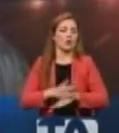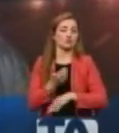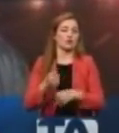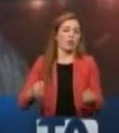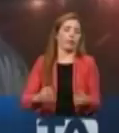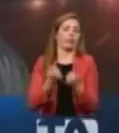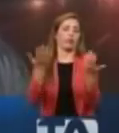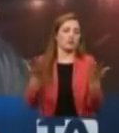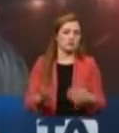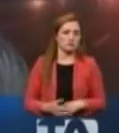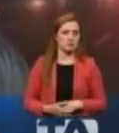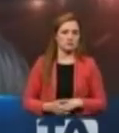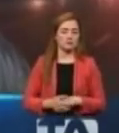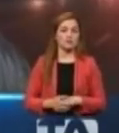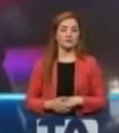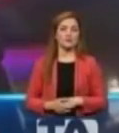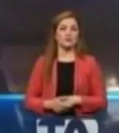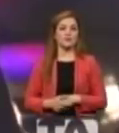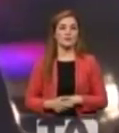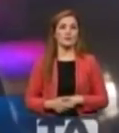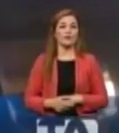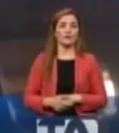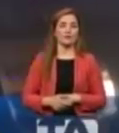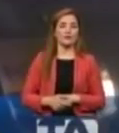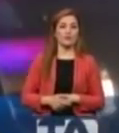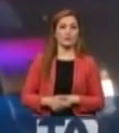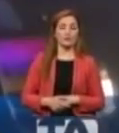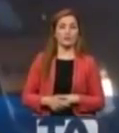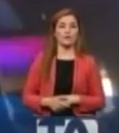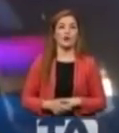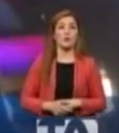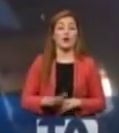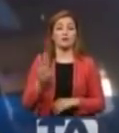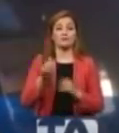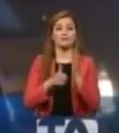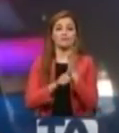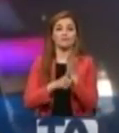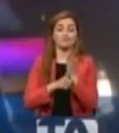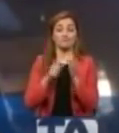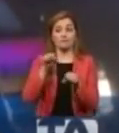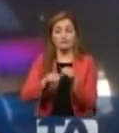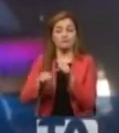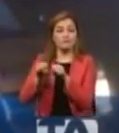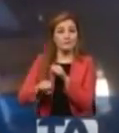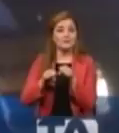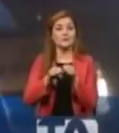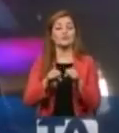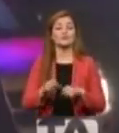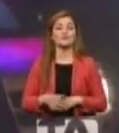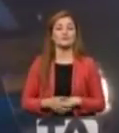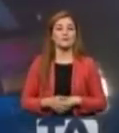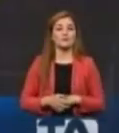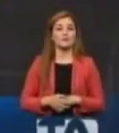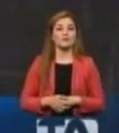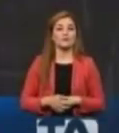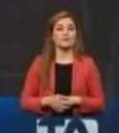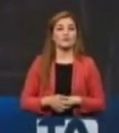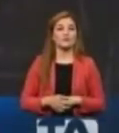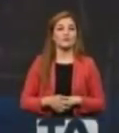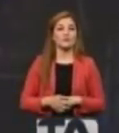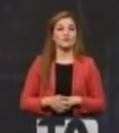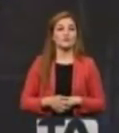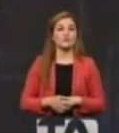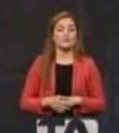de tránsito y sus circunstancias. Toca acotar huellas, acotar daños y para poder emitir una causa. Equipo